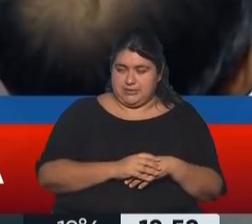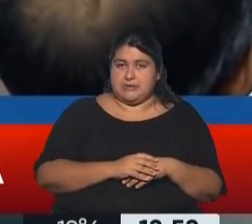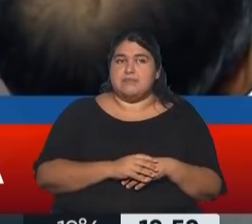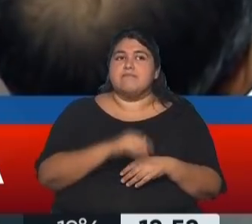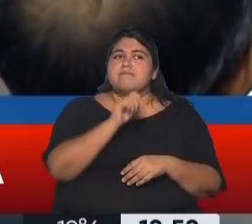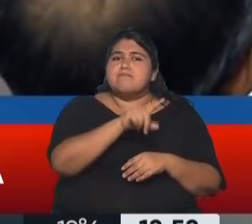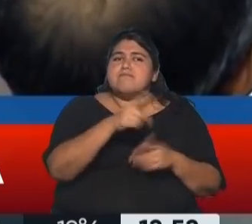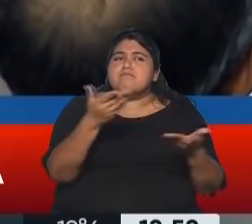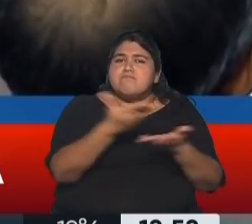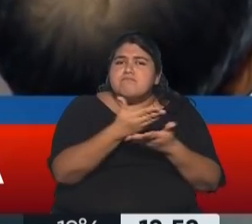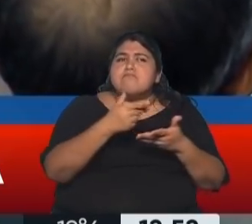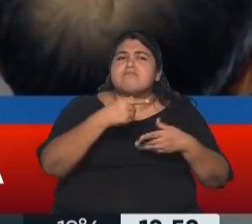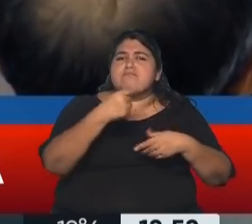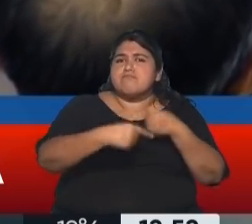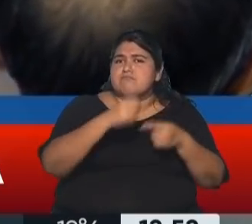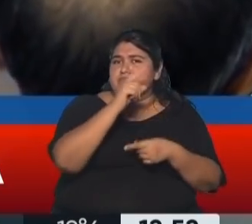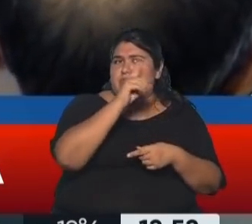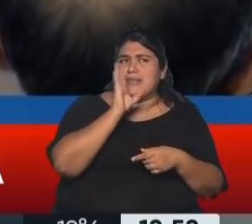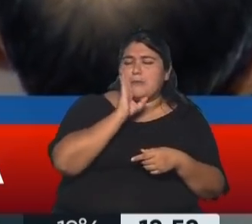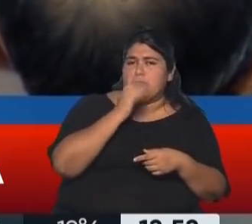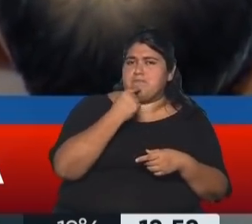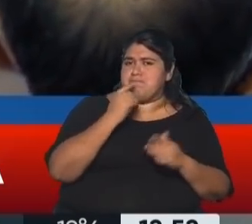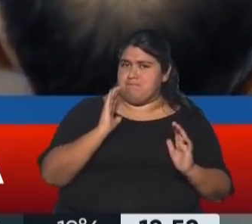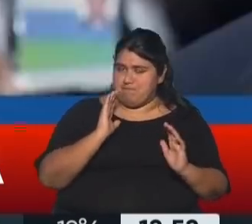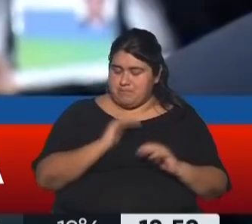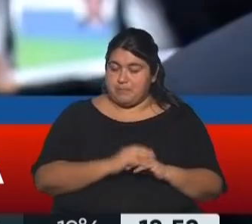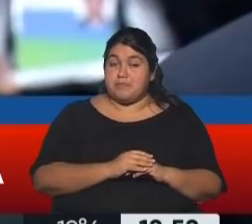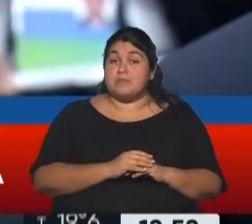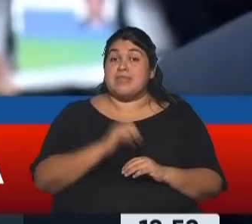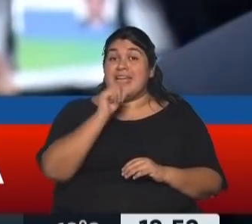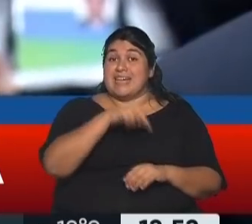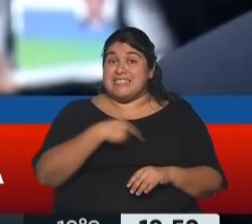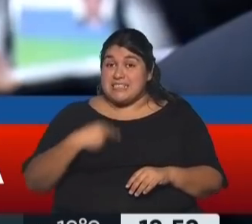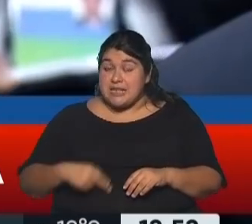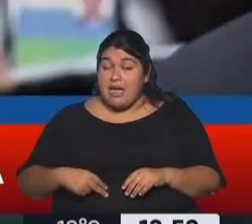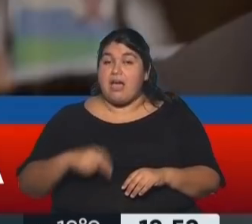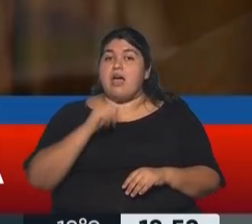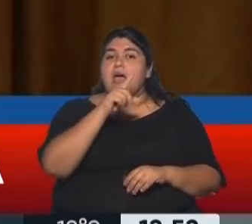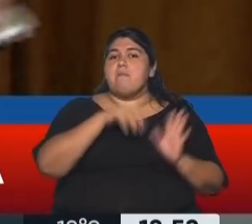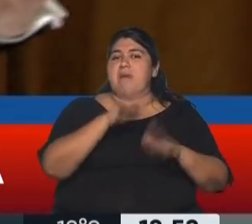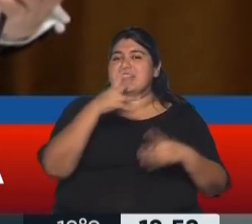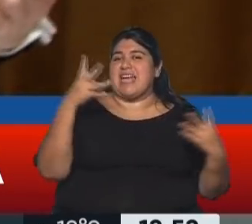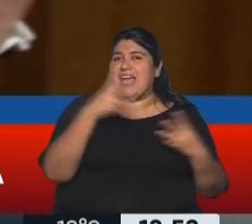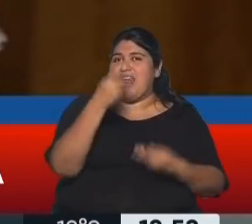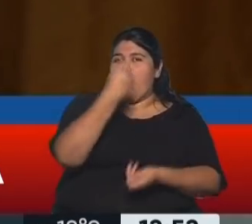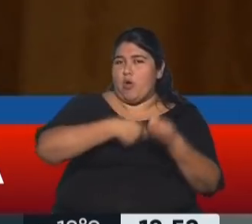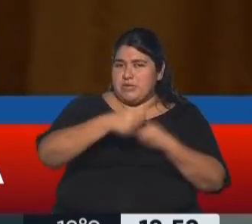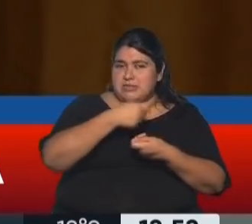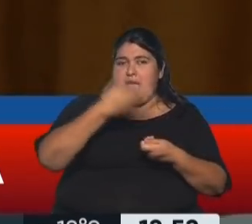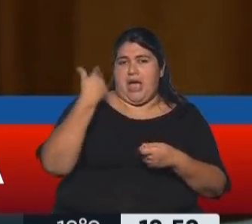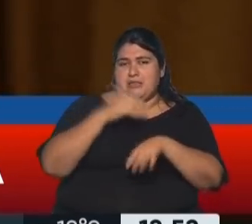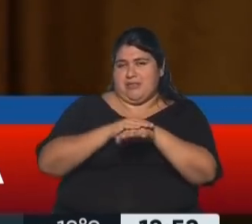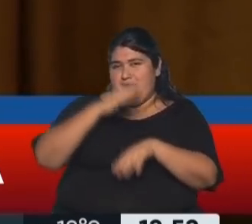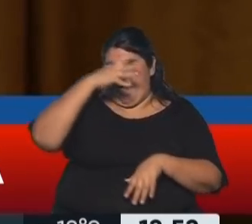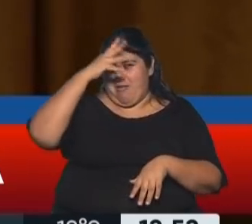sus respectivas relaciones con Washington. En el caso de China, principalmente por la guerra comercial lanzada por Trump,